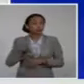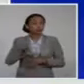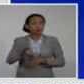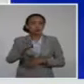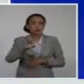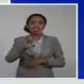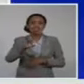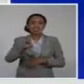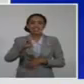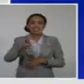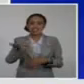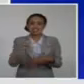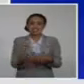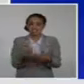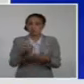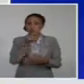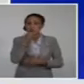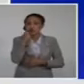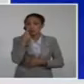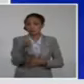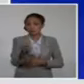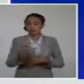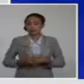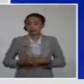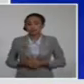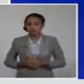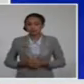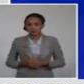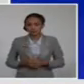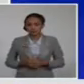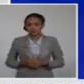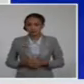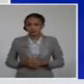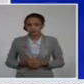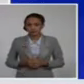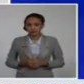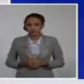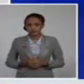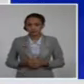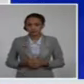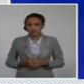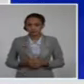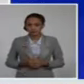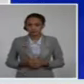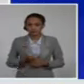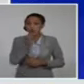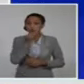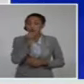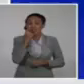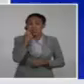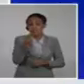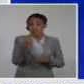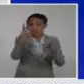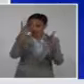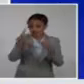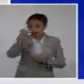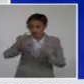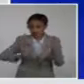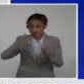días y se pueden dar cuenta de que el número de casos diagnosticados ayer